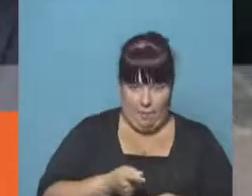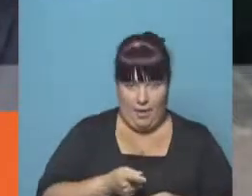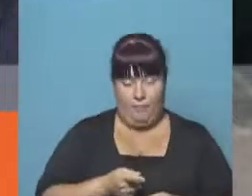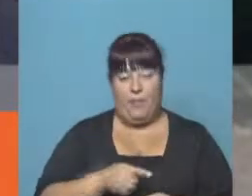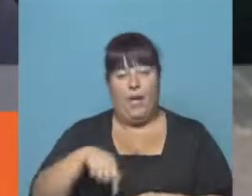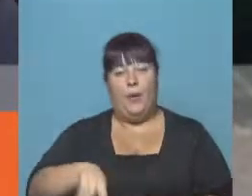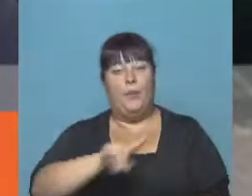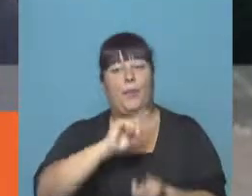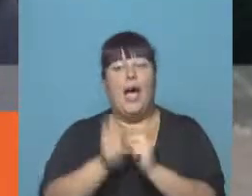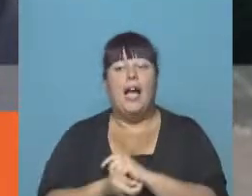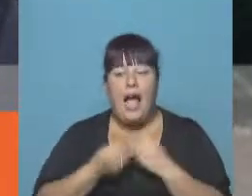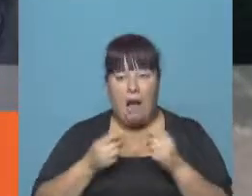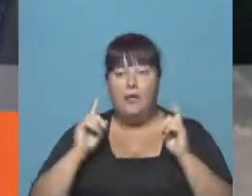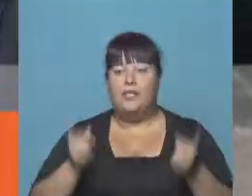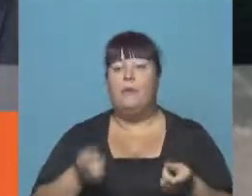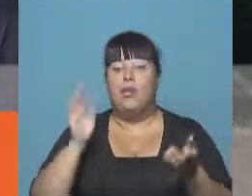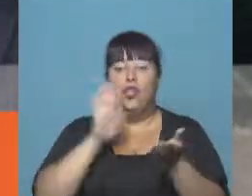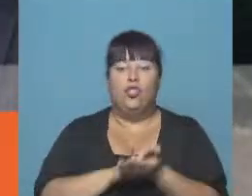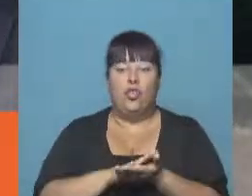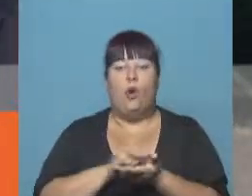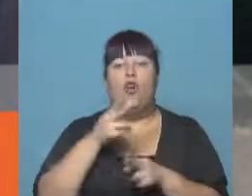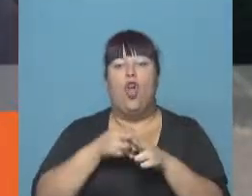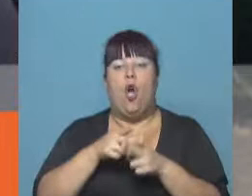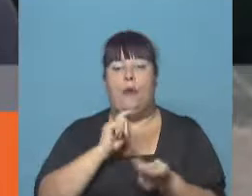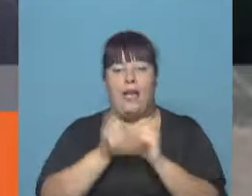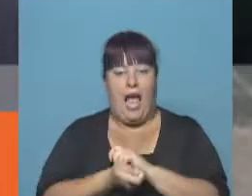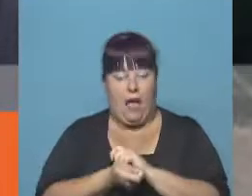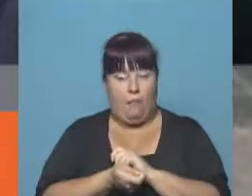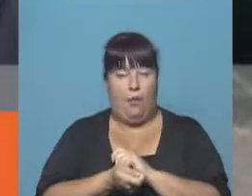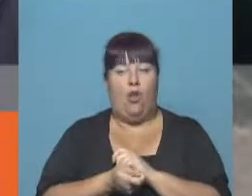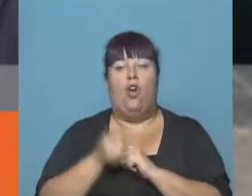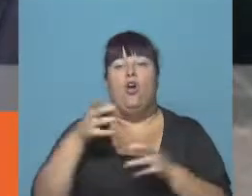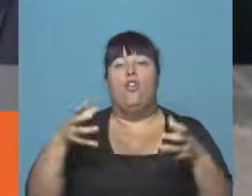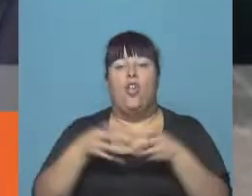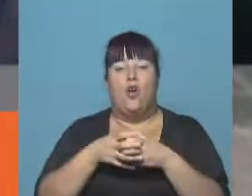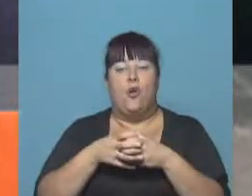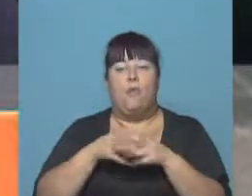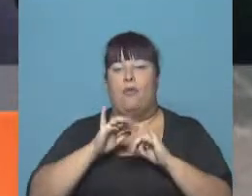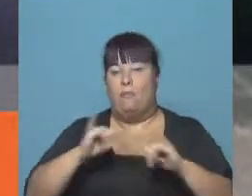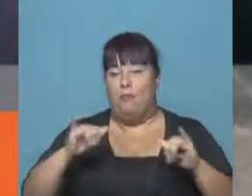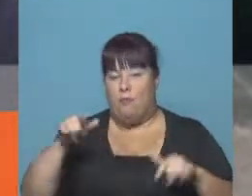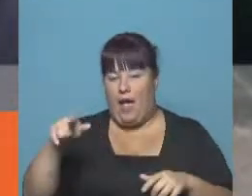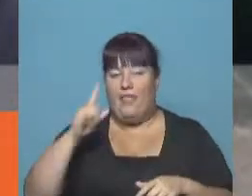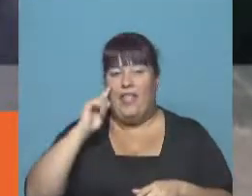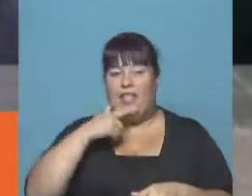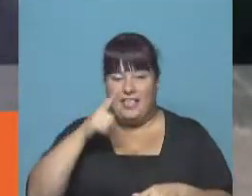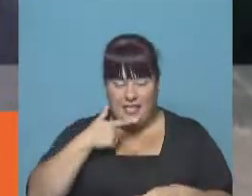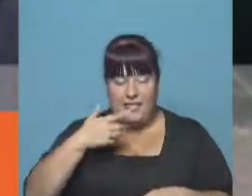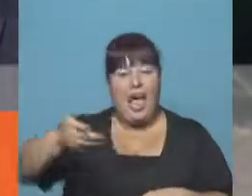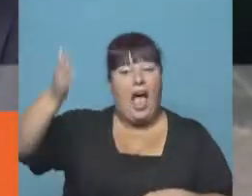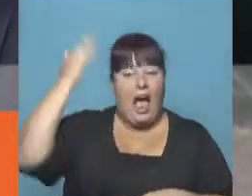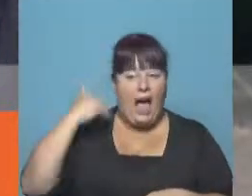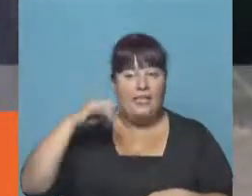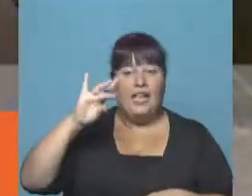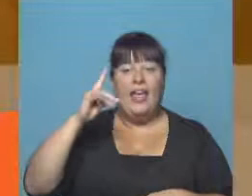el cambio también tiene que ver con el cambio de nombre o de nomenclatura del órgano de propaganda del ISIS. Antes